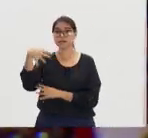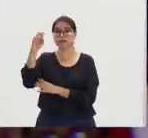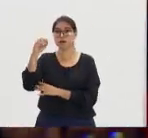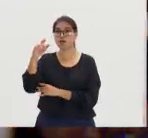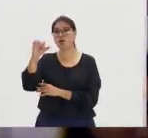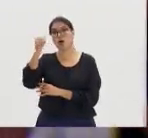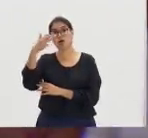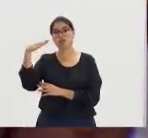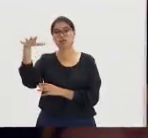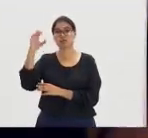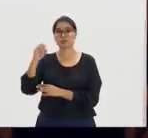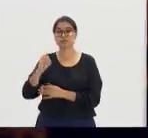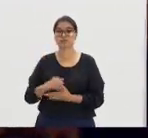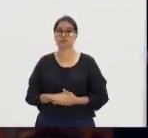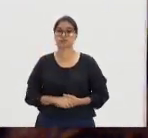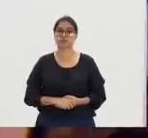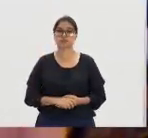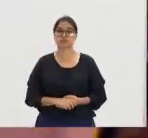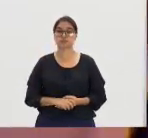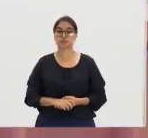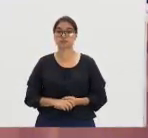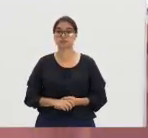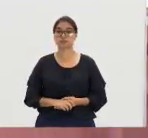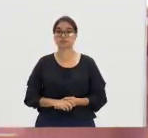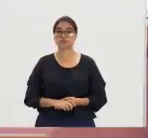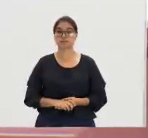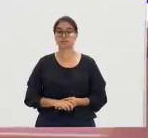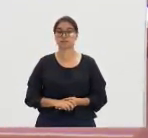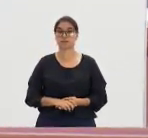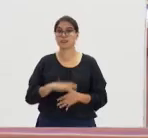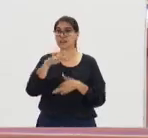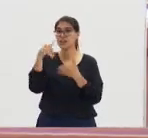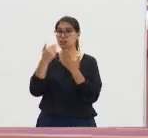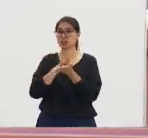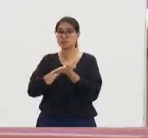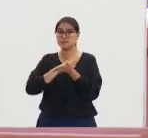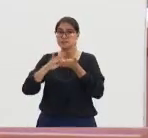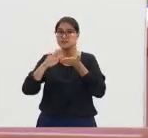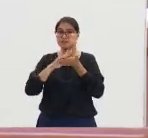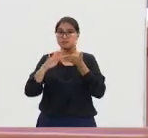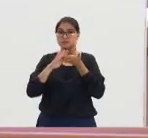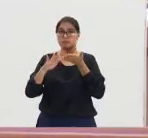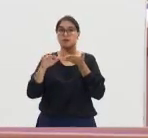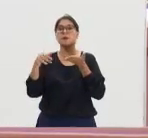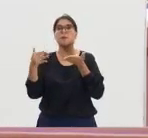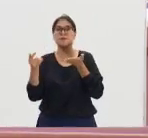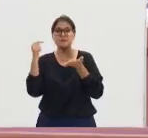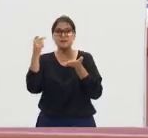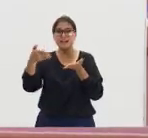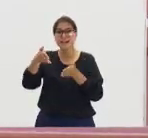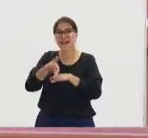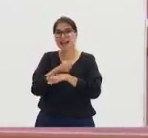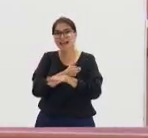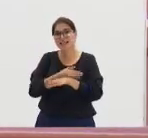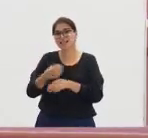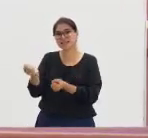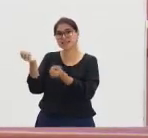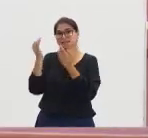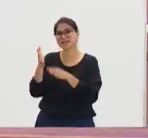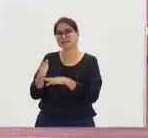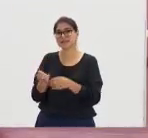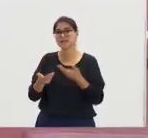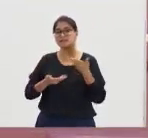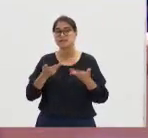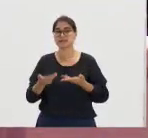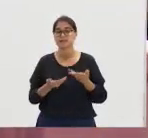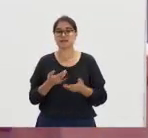todo pagado, inclusive room and boarding, hasta su dormitorio y su comida, todo. Y de repente cuando llegaron a Europa escribían: ¡Hey, pastor, aquí